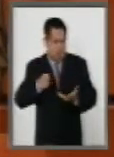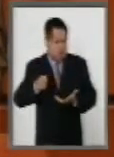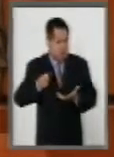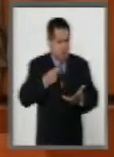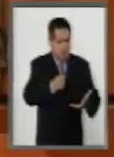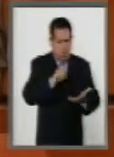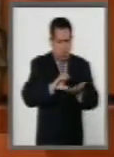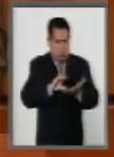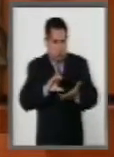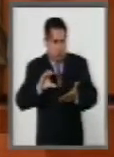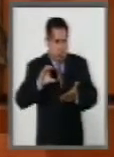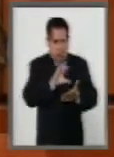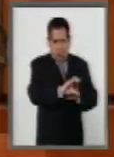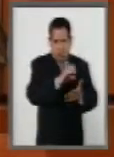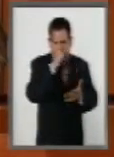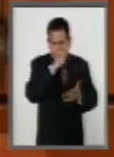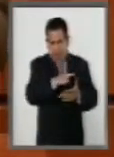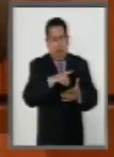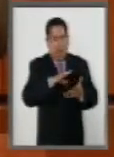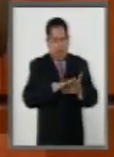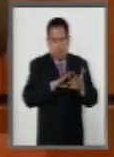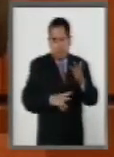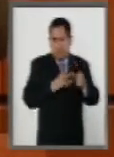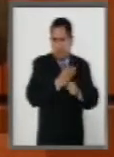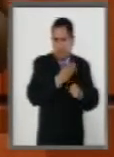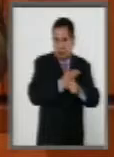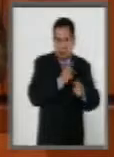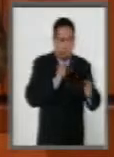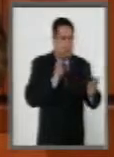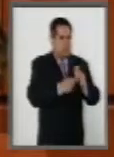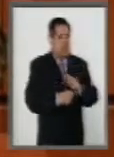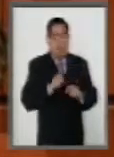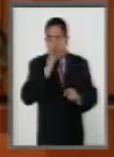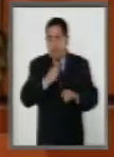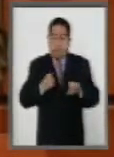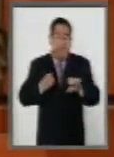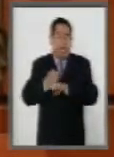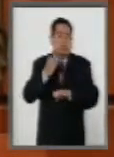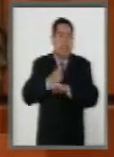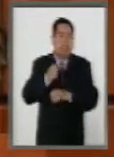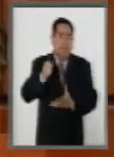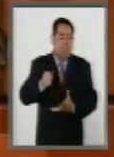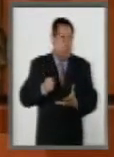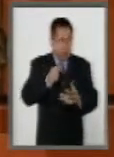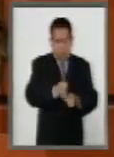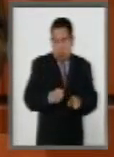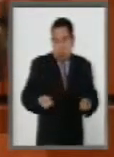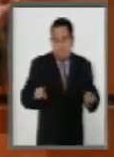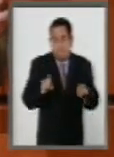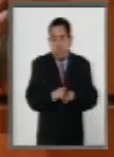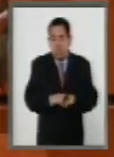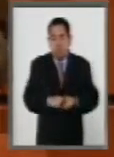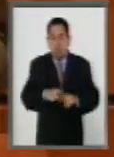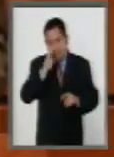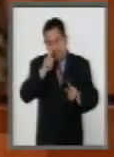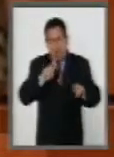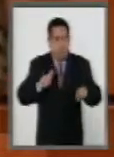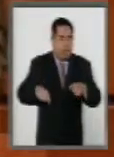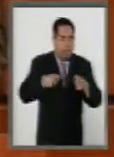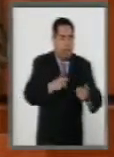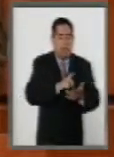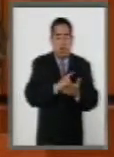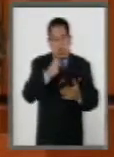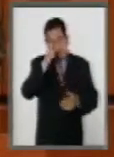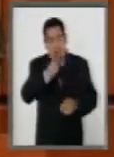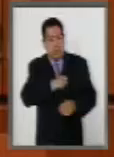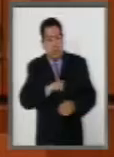recurso concreto para este tipo de asuntos, y en los presupuestos estatales exactamente lo mismo. Garantizado el derecho a la